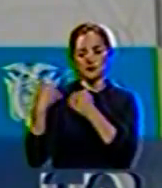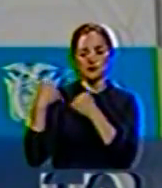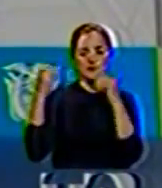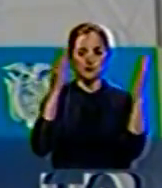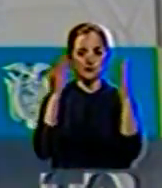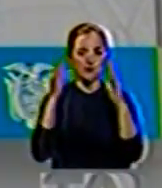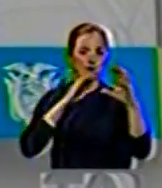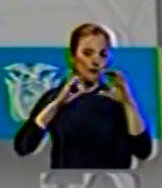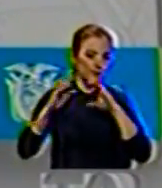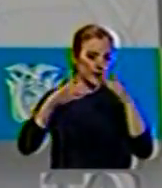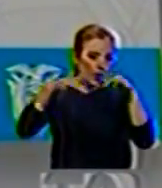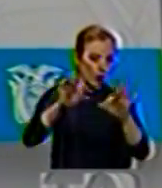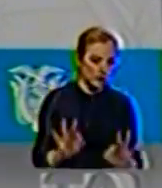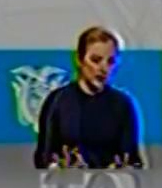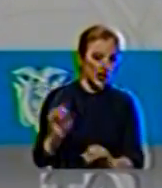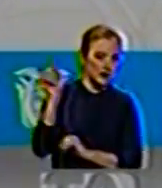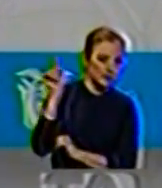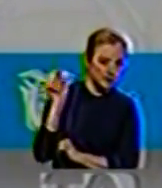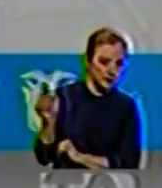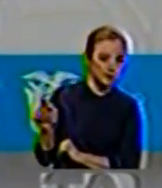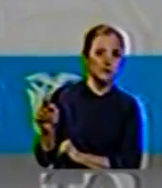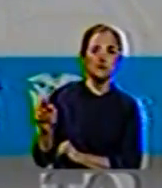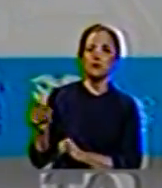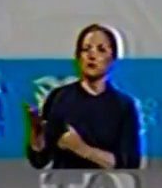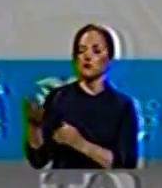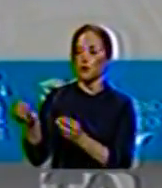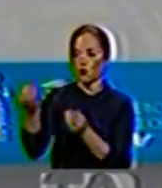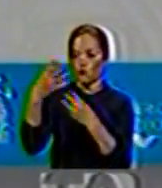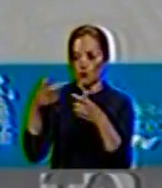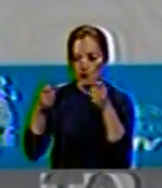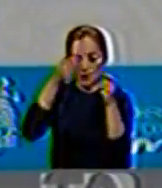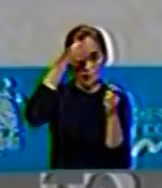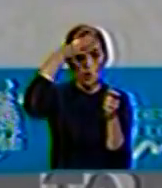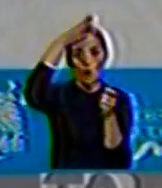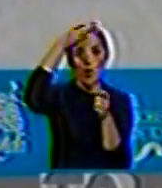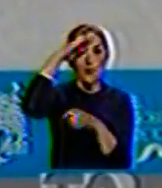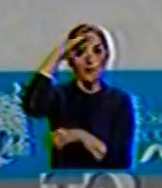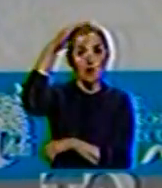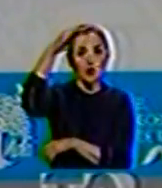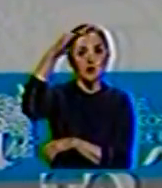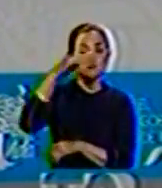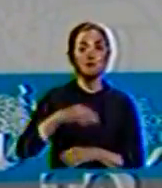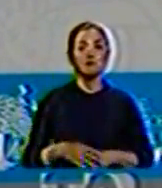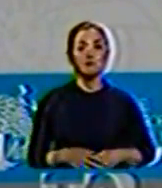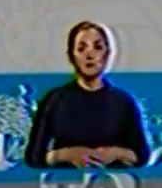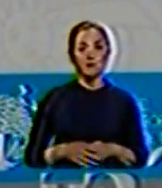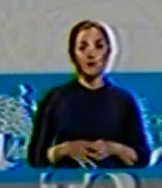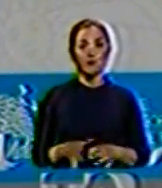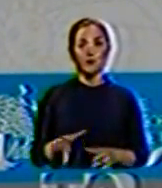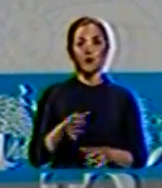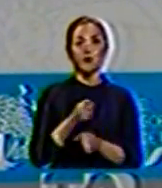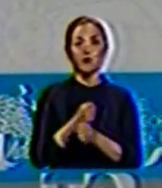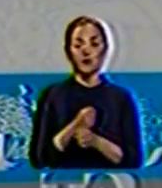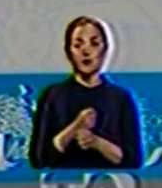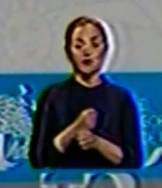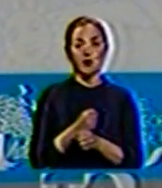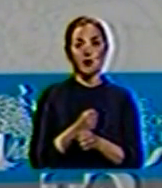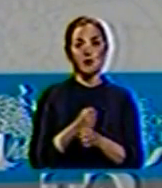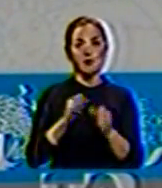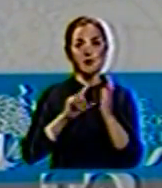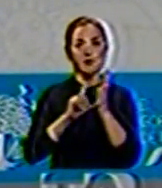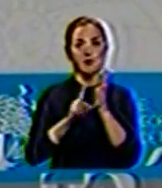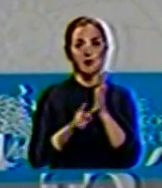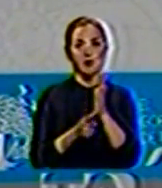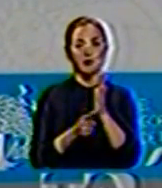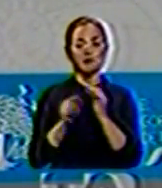El comunicado oficial reportaba que se ha recibido un informe de inteligencia policial y por razones de seguridad, hace pocos minutos